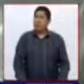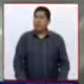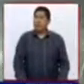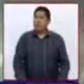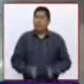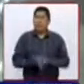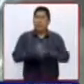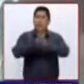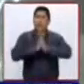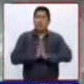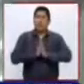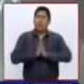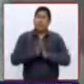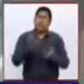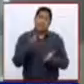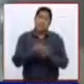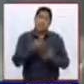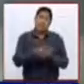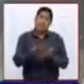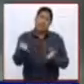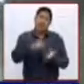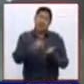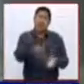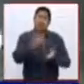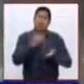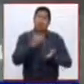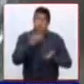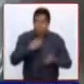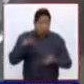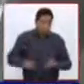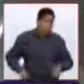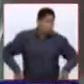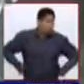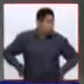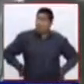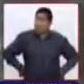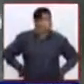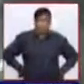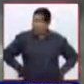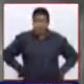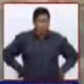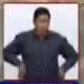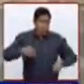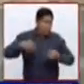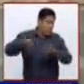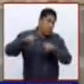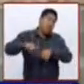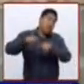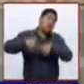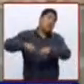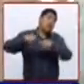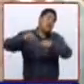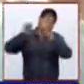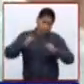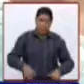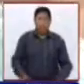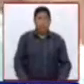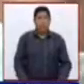Le pedí a mi anticrético y ella me decía, no, este no más.